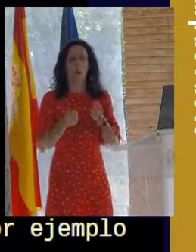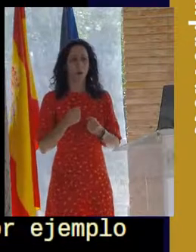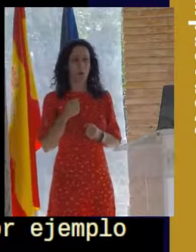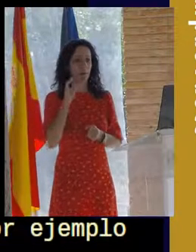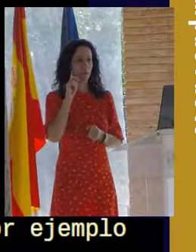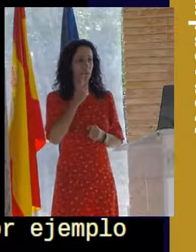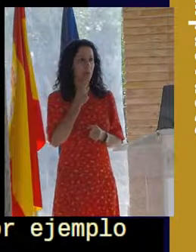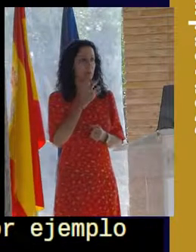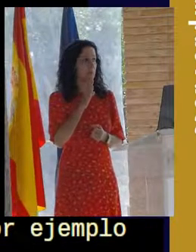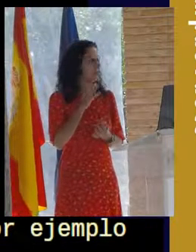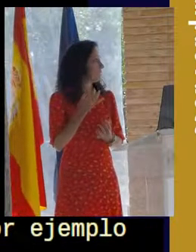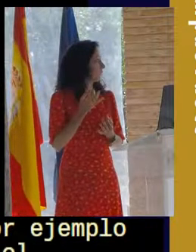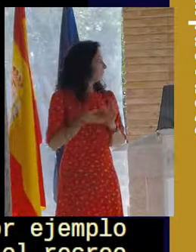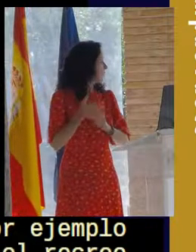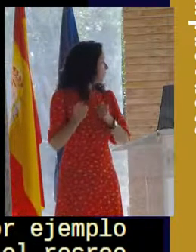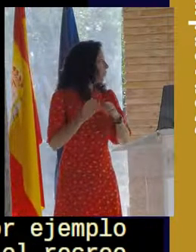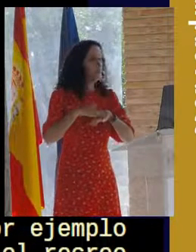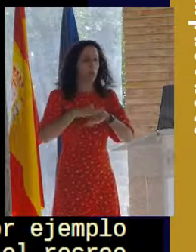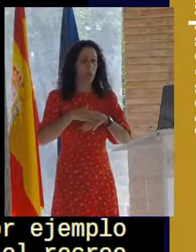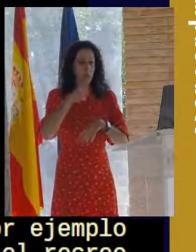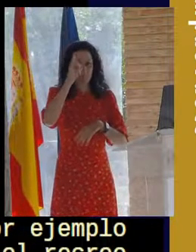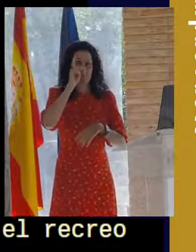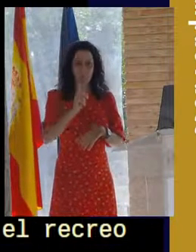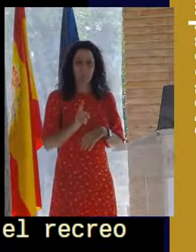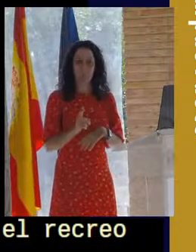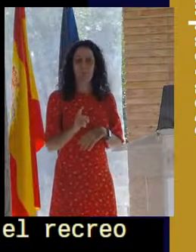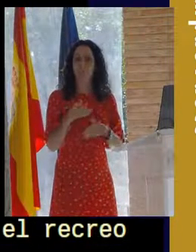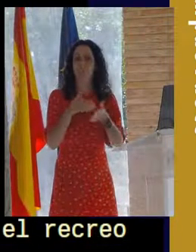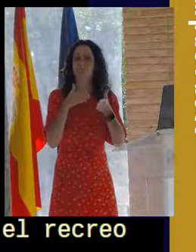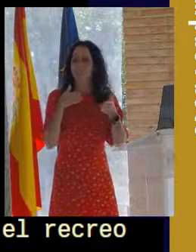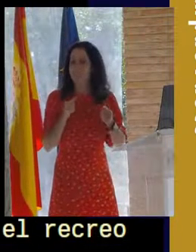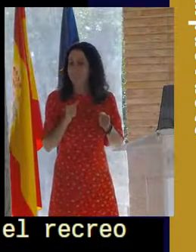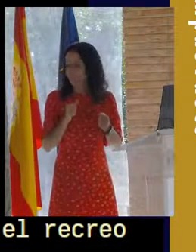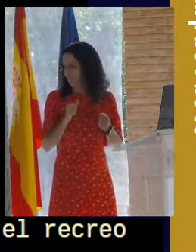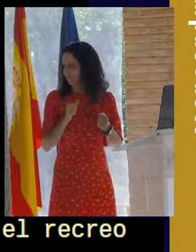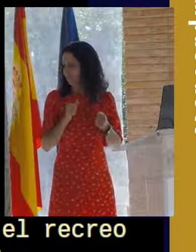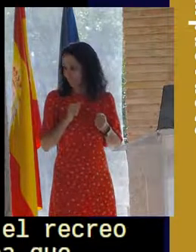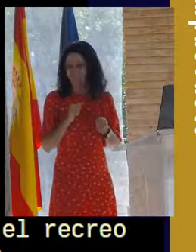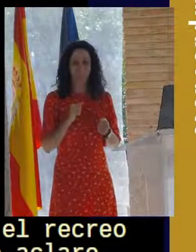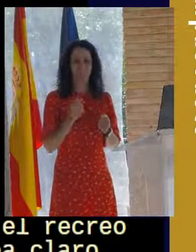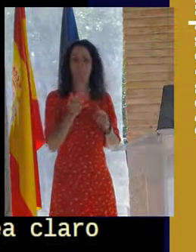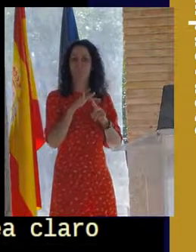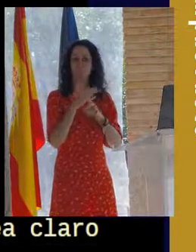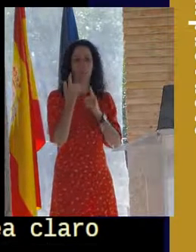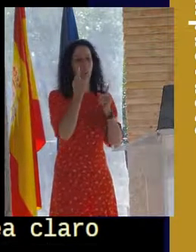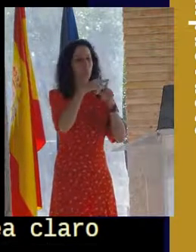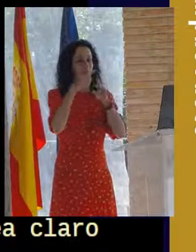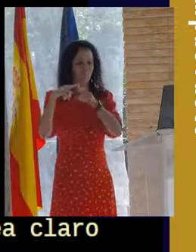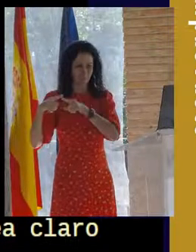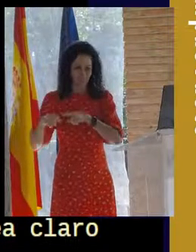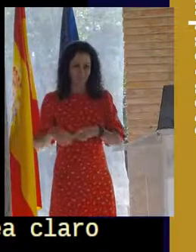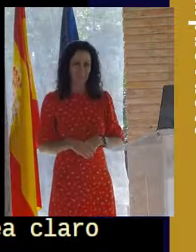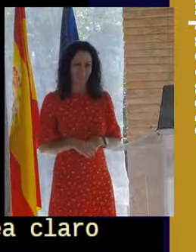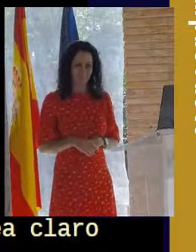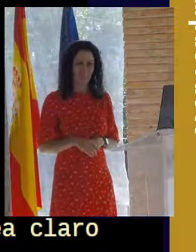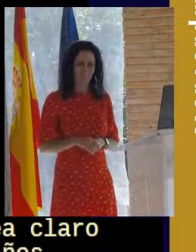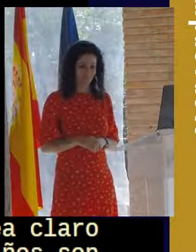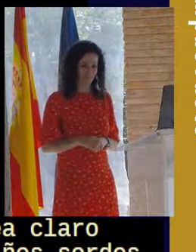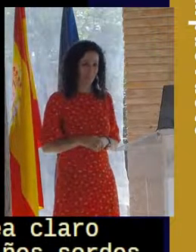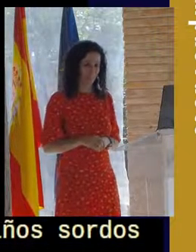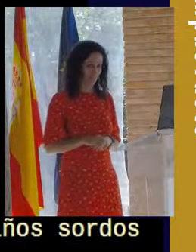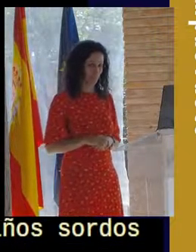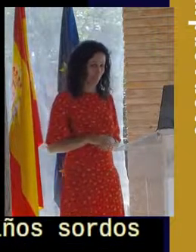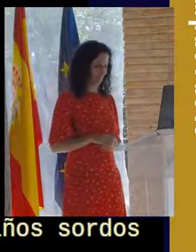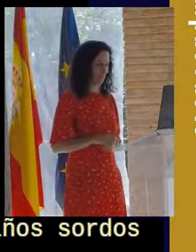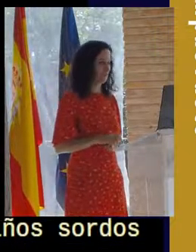los niños sordos Cómo avisan en el recreo saben los niños sordos Qué pasa que no no saben o sea claro cuando salen todos a correr al recreo muchas veces los niños sordos no